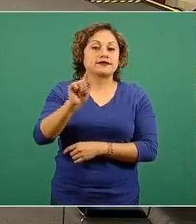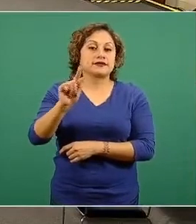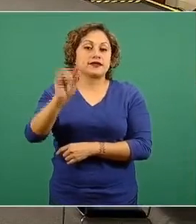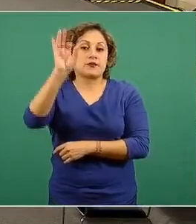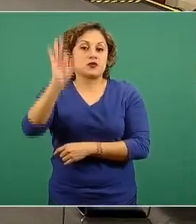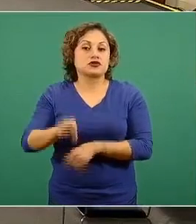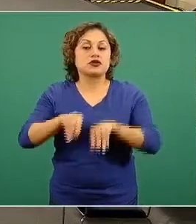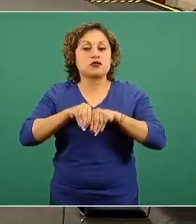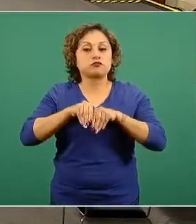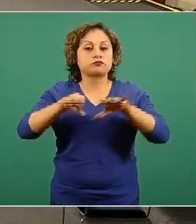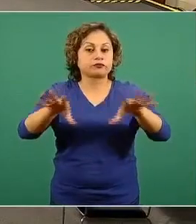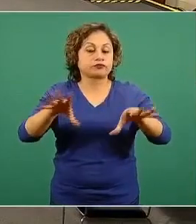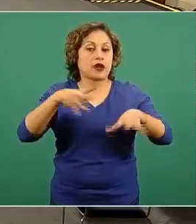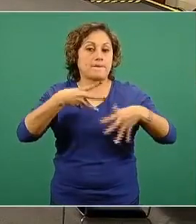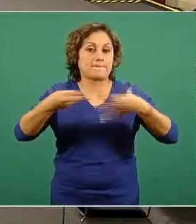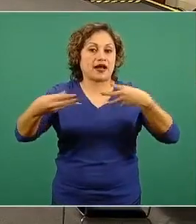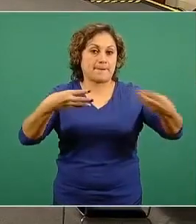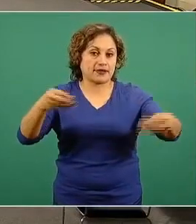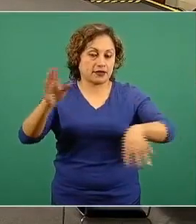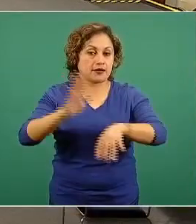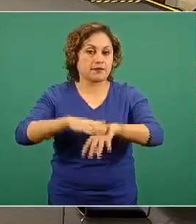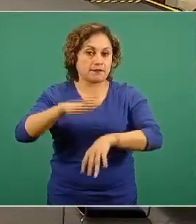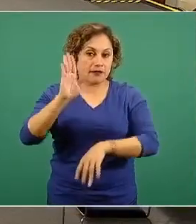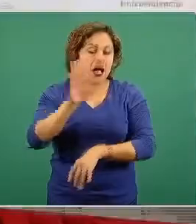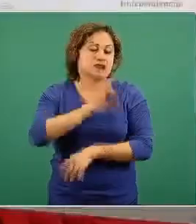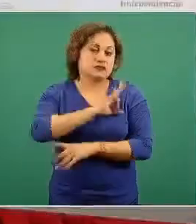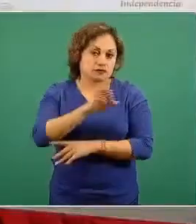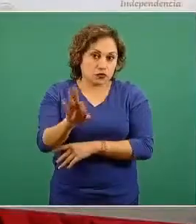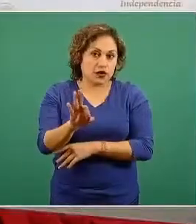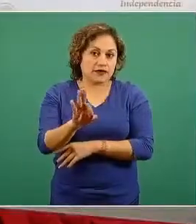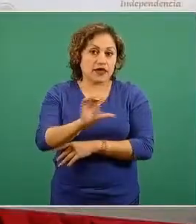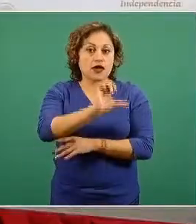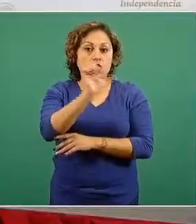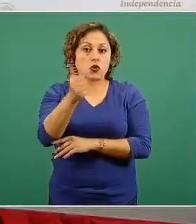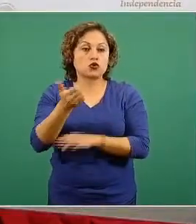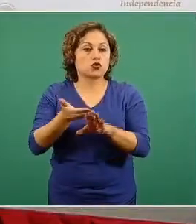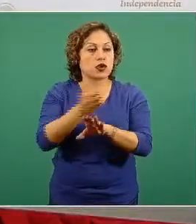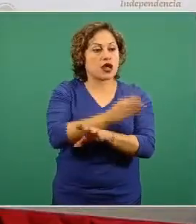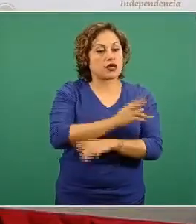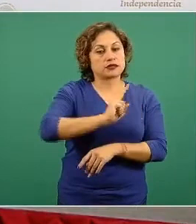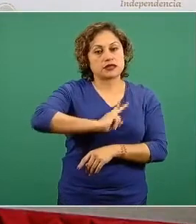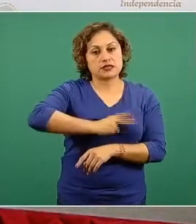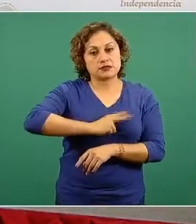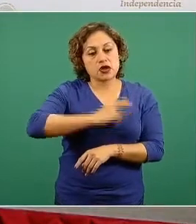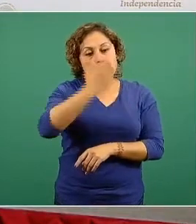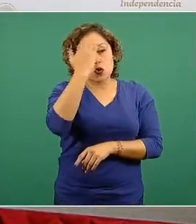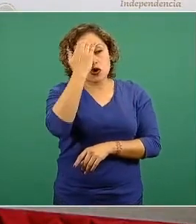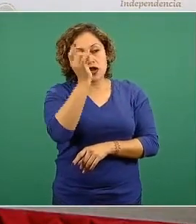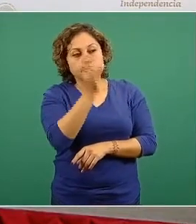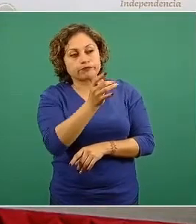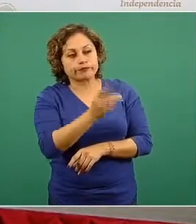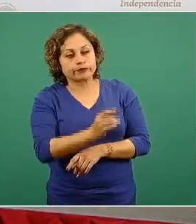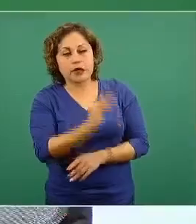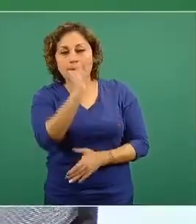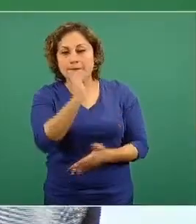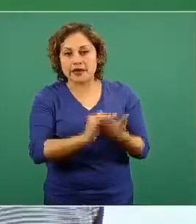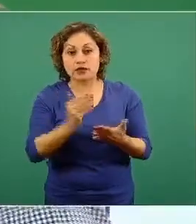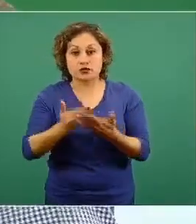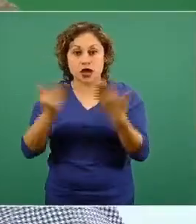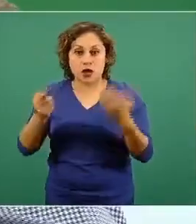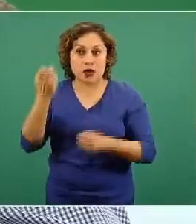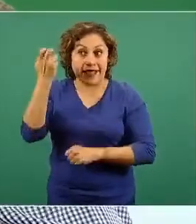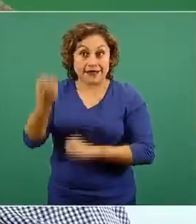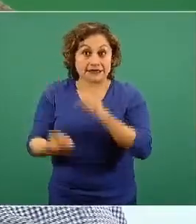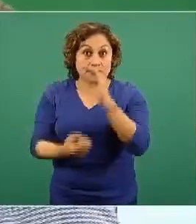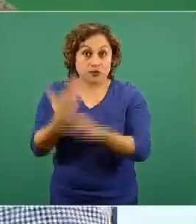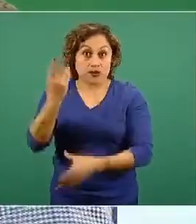en otras variantes previas o virus conocidos previos, pero que igual esto tenía que ser estudiado,